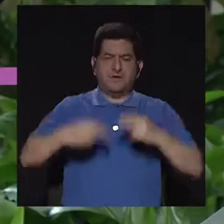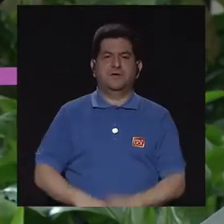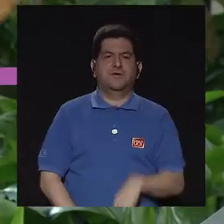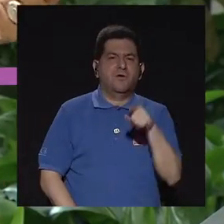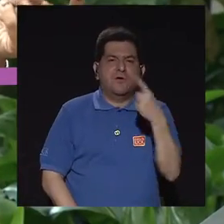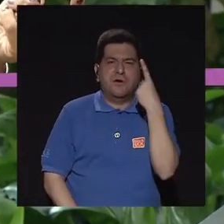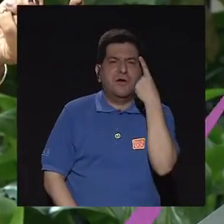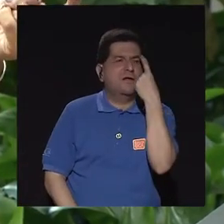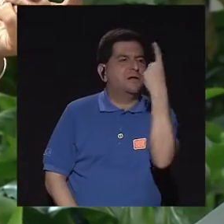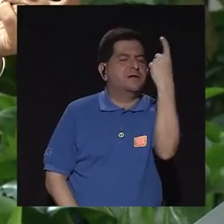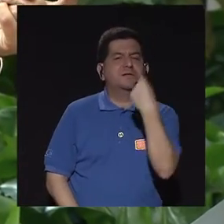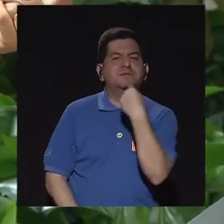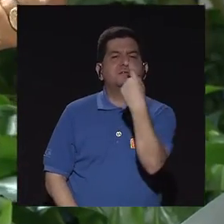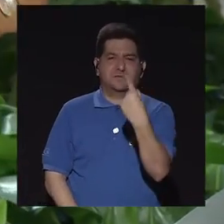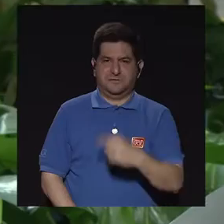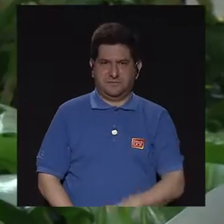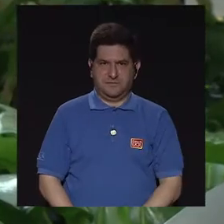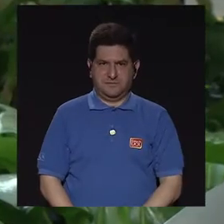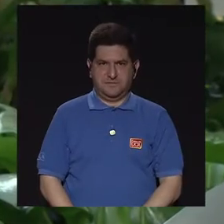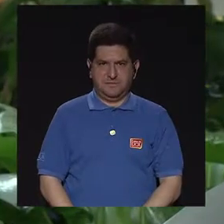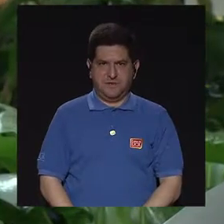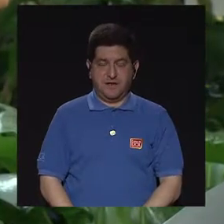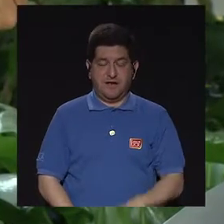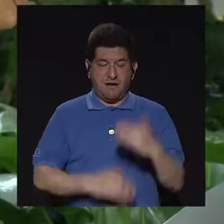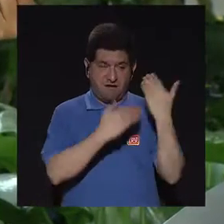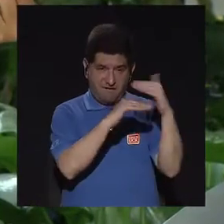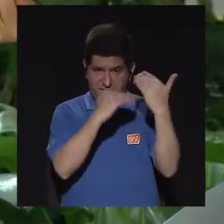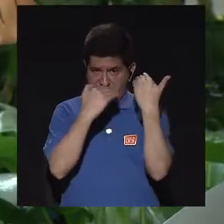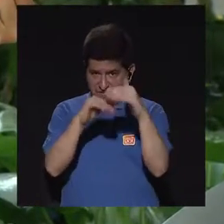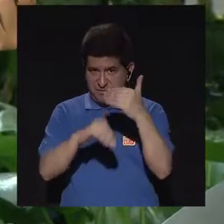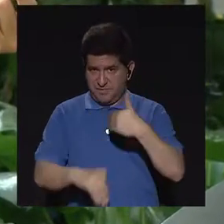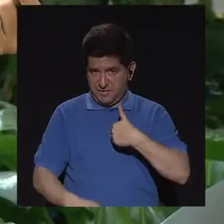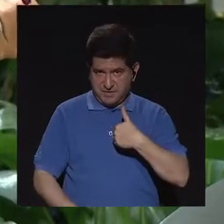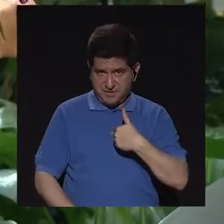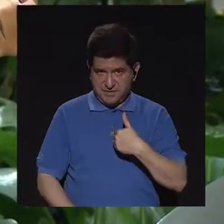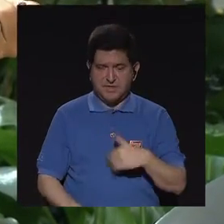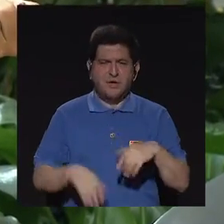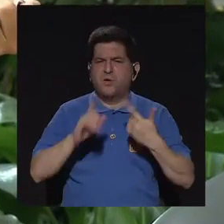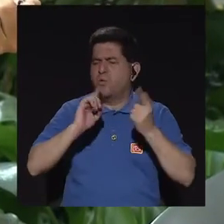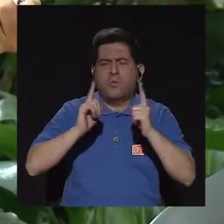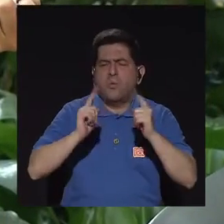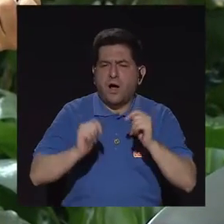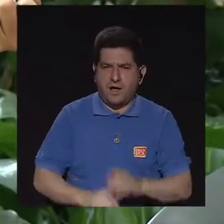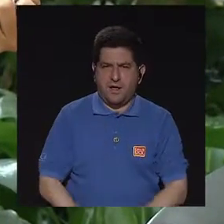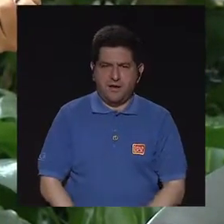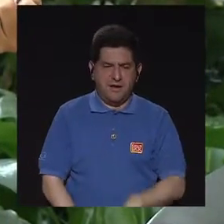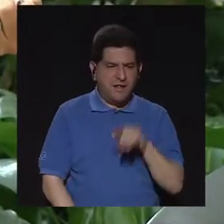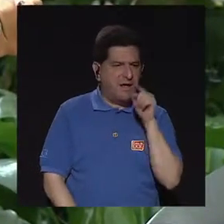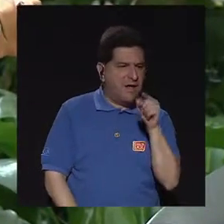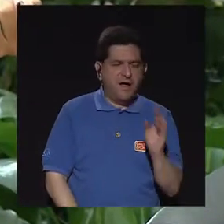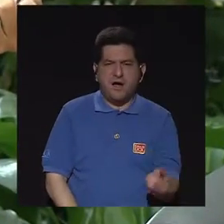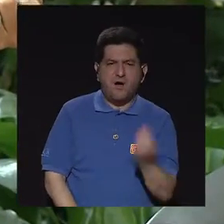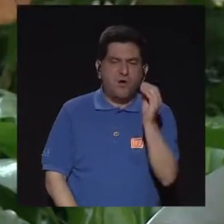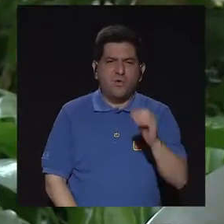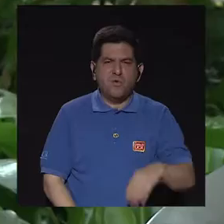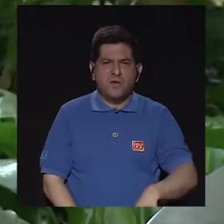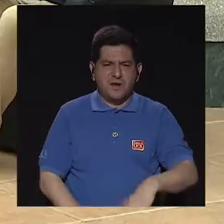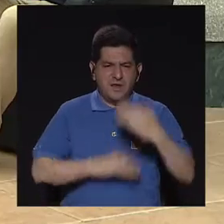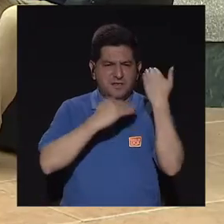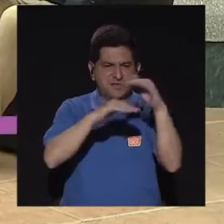Frente a estos sueños que ustedes apuntan, ¿se encuentran limitaciones? ¿Cuáles creen que son esas limitaciones que nos encontramos como